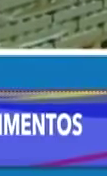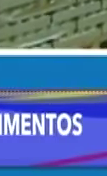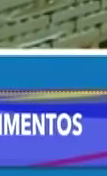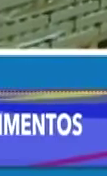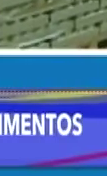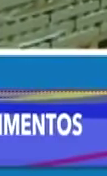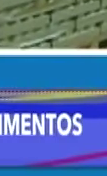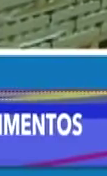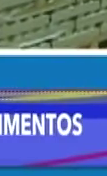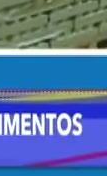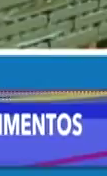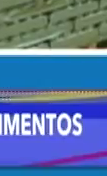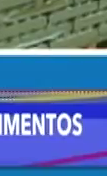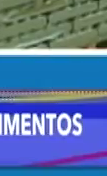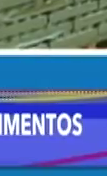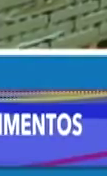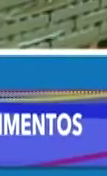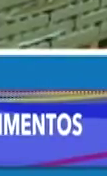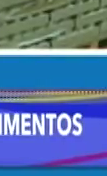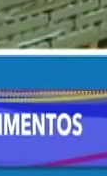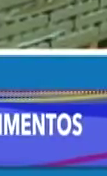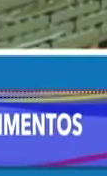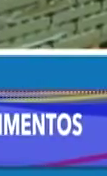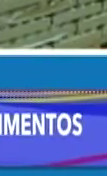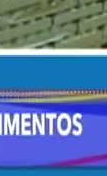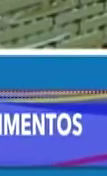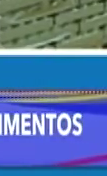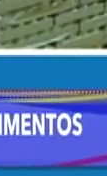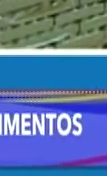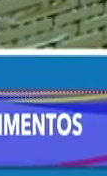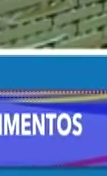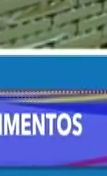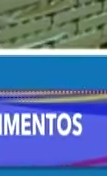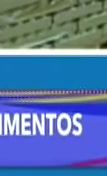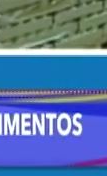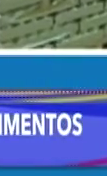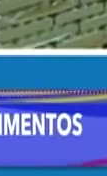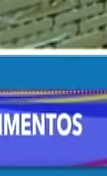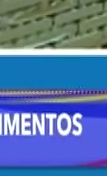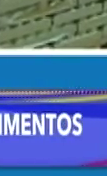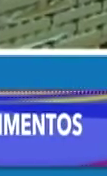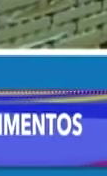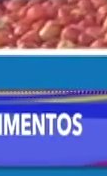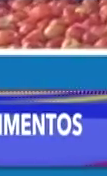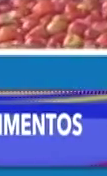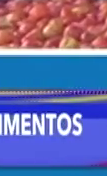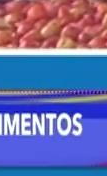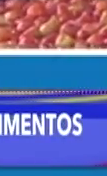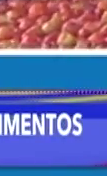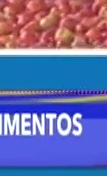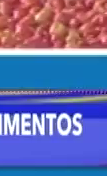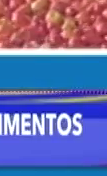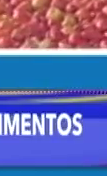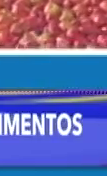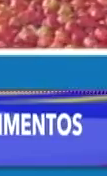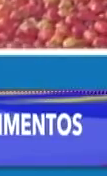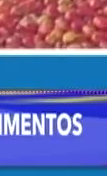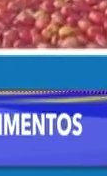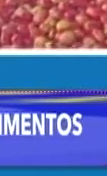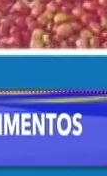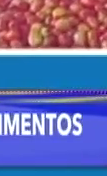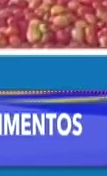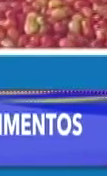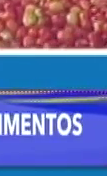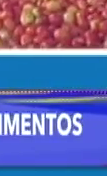en finanzas en las distintas modalidades de finanzas de la banca el que quiera venir a invertir en el sistema